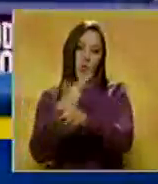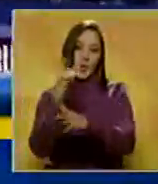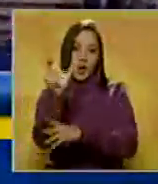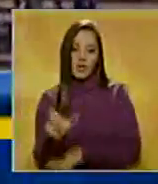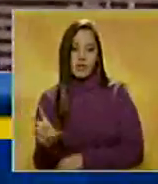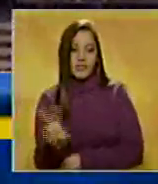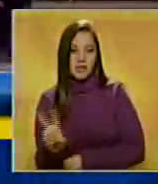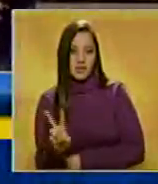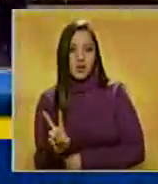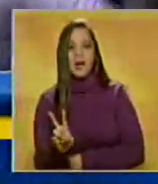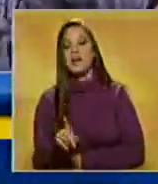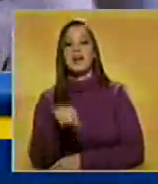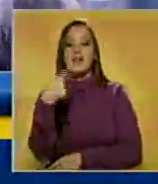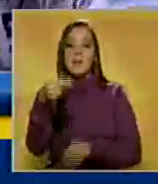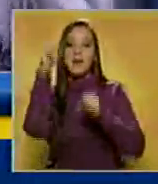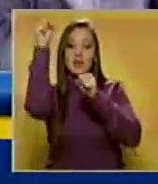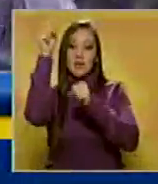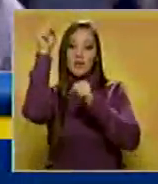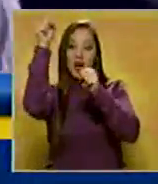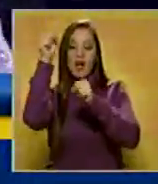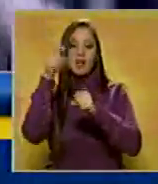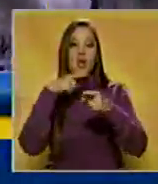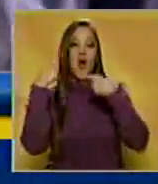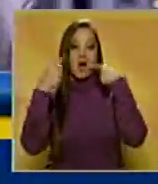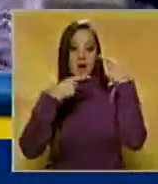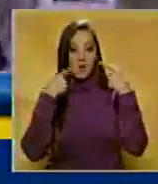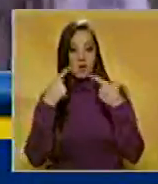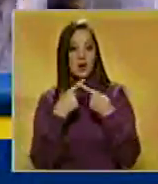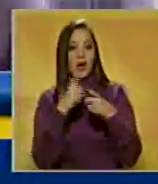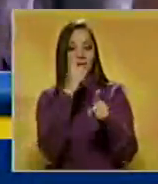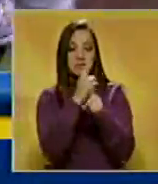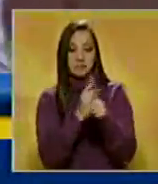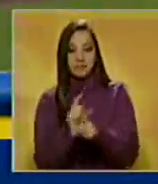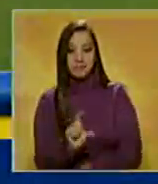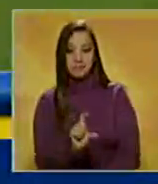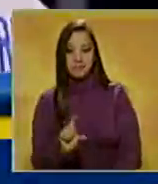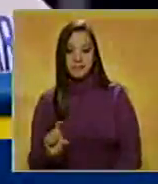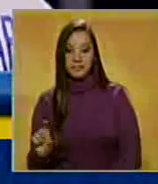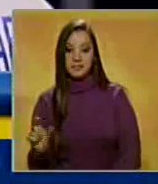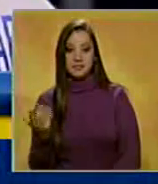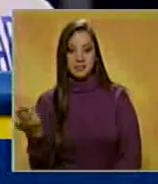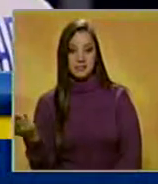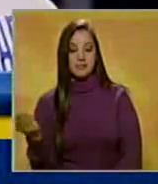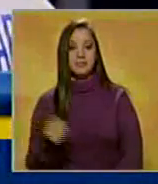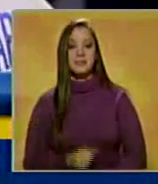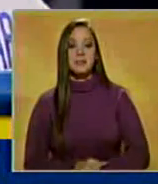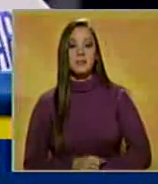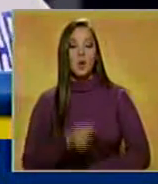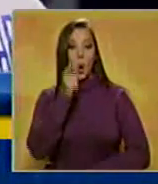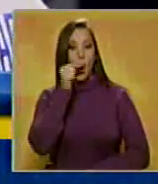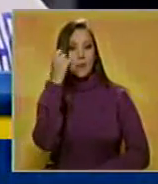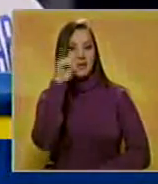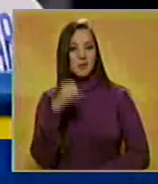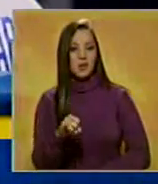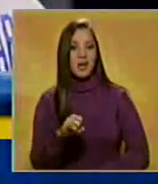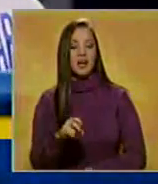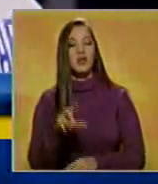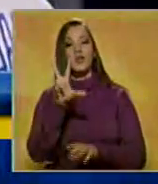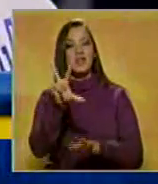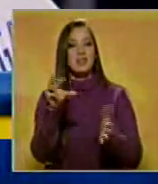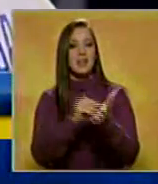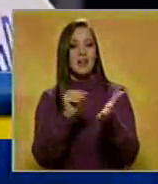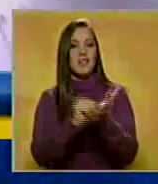a la postre le dieron el triunfo a los Rockies de Colorado frente a los Dodgers de Los Ángeles de 5-4. El zuliano ligó de 3-1 con el